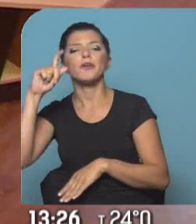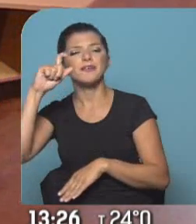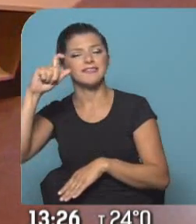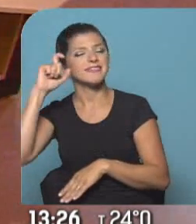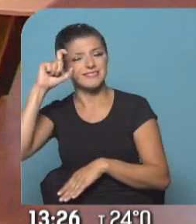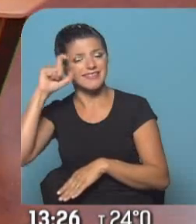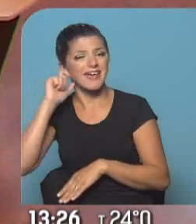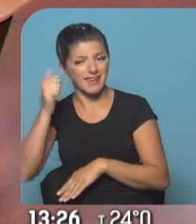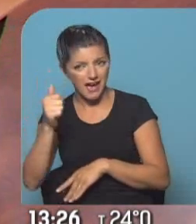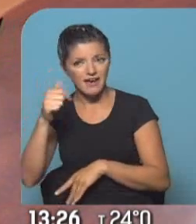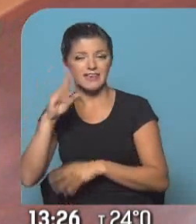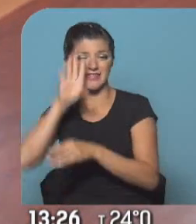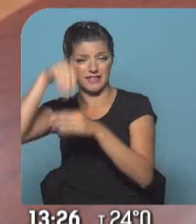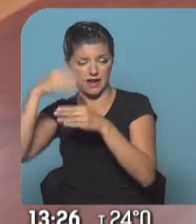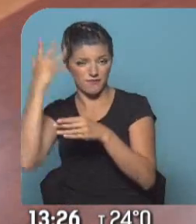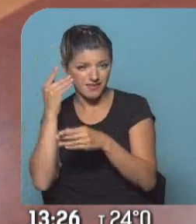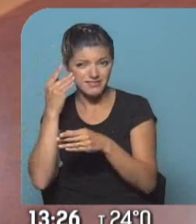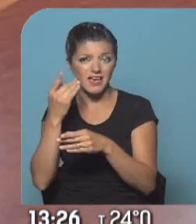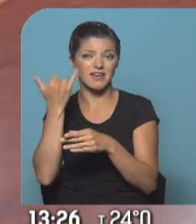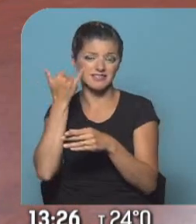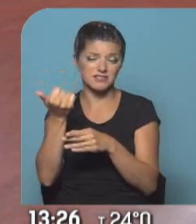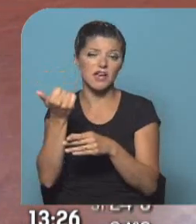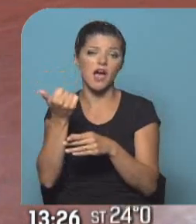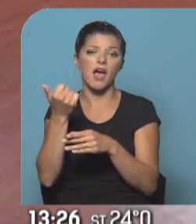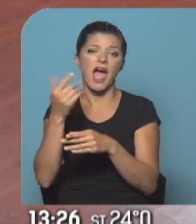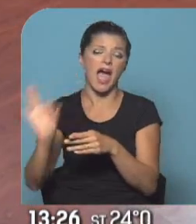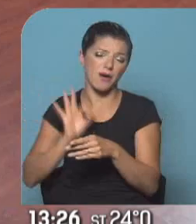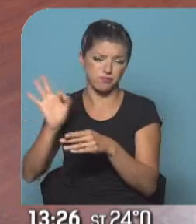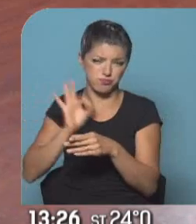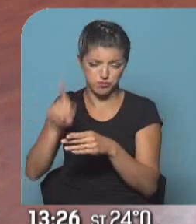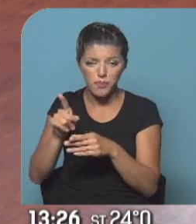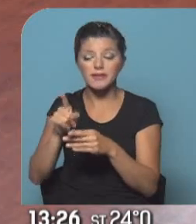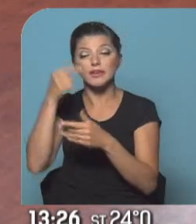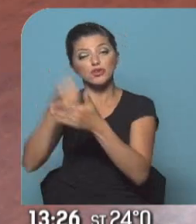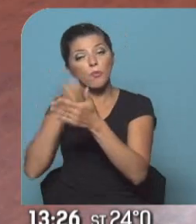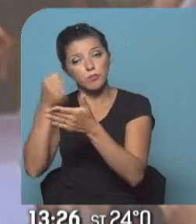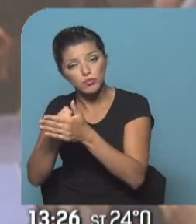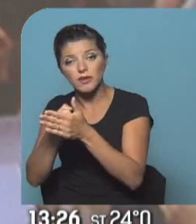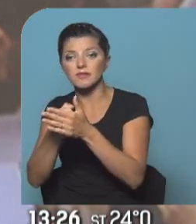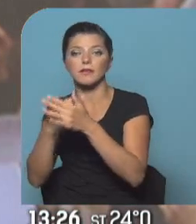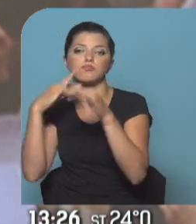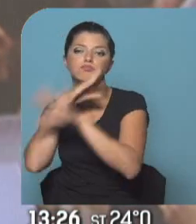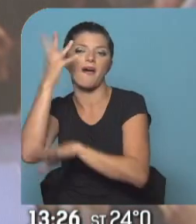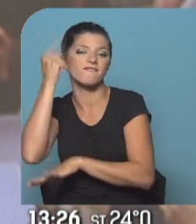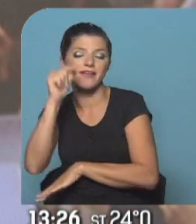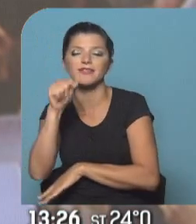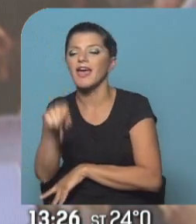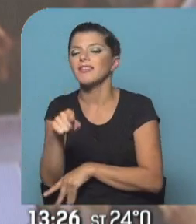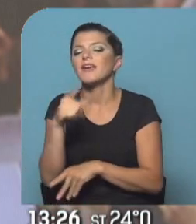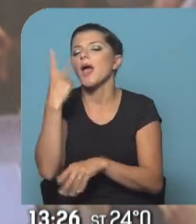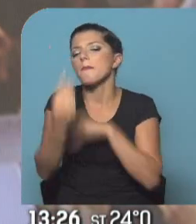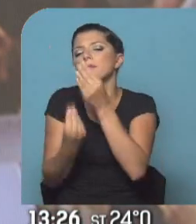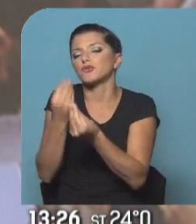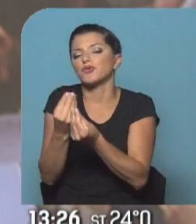forma parte de Francia desde hace, no sé, 2 o 3 siglos, donde la población está totalmente afrancesada y donde solo el 15-20% de la